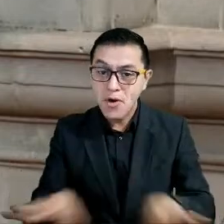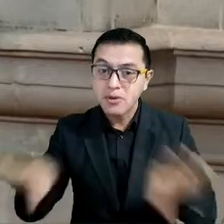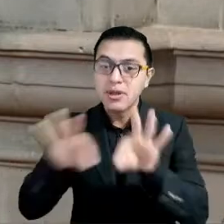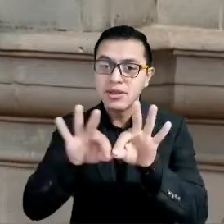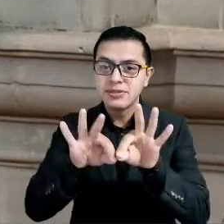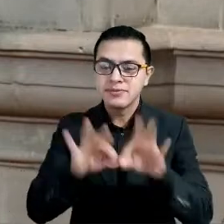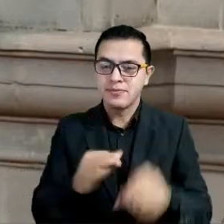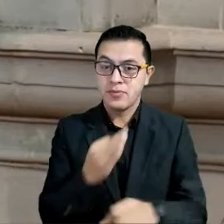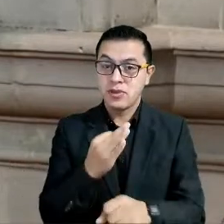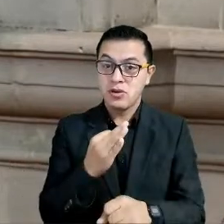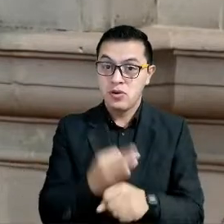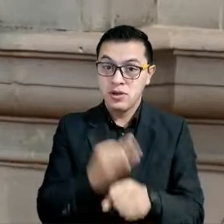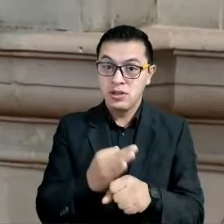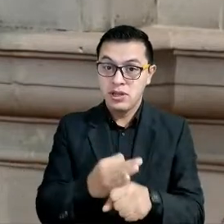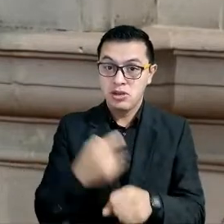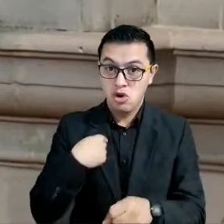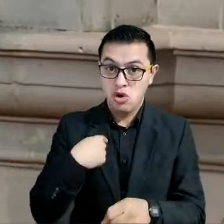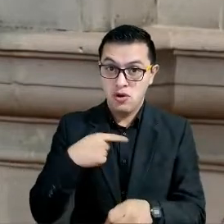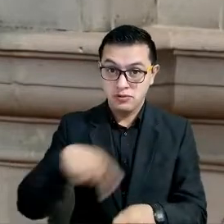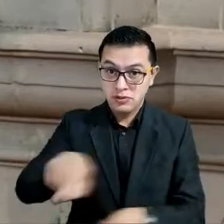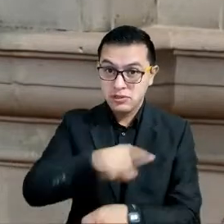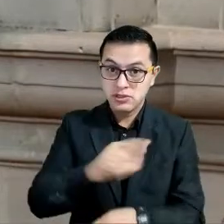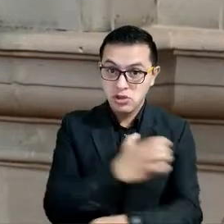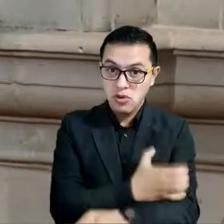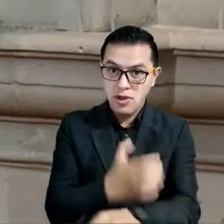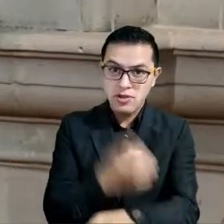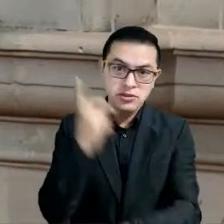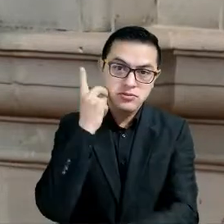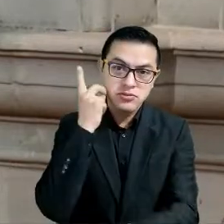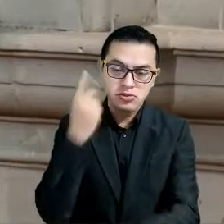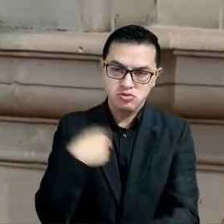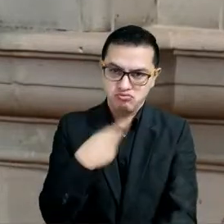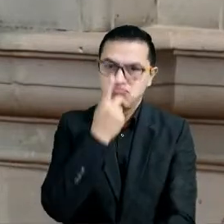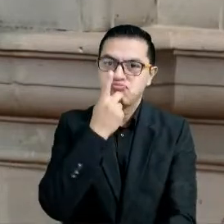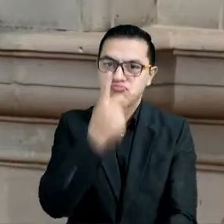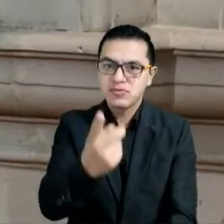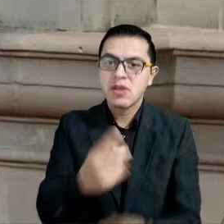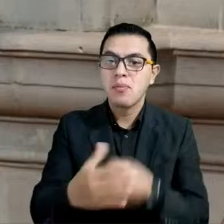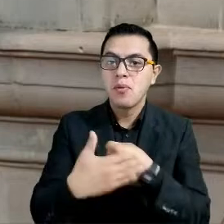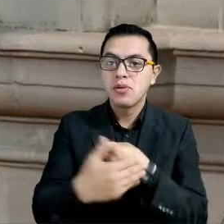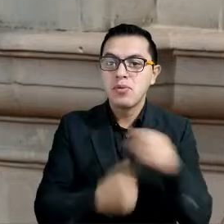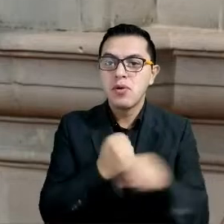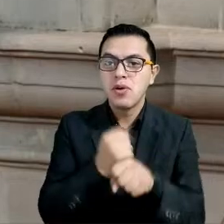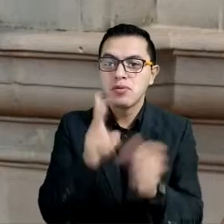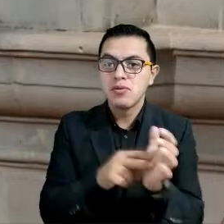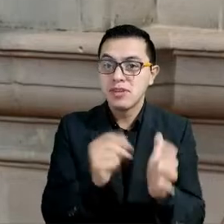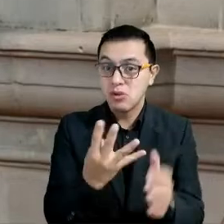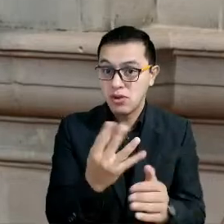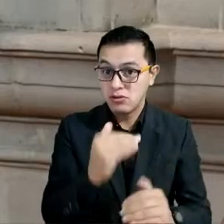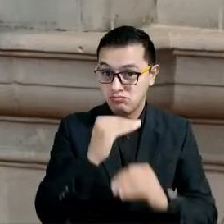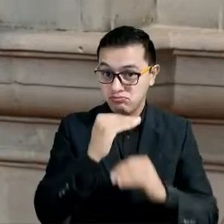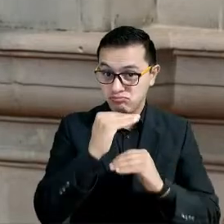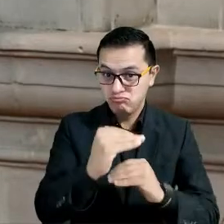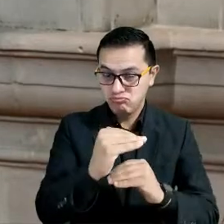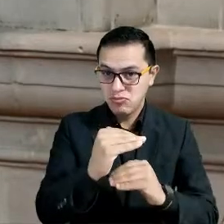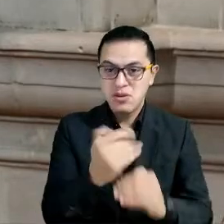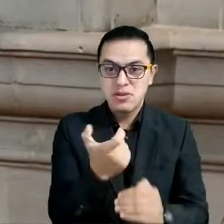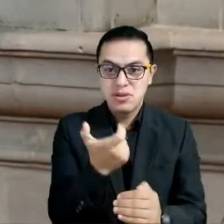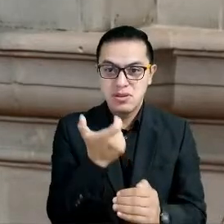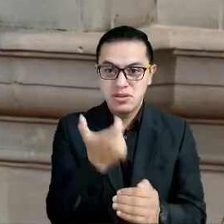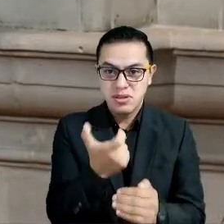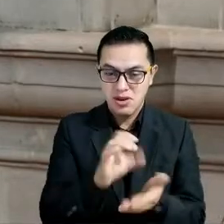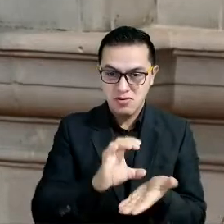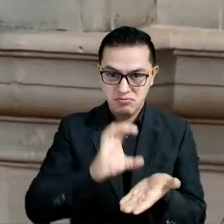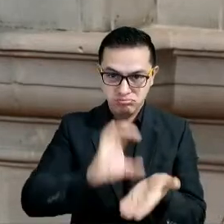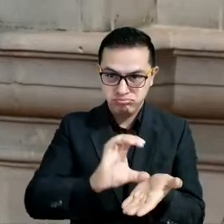ustedes, compañeras y compañeros legisladores, que dentro de este paquete fiscal, en un transitorio que vamos a tener para